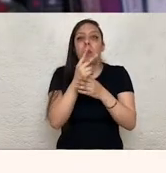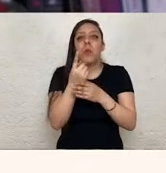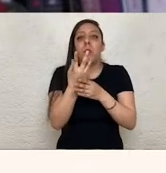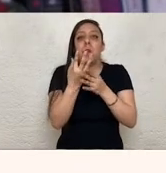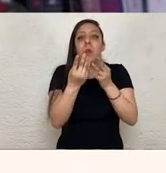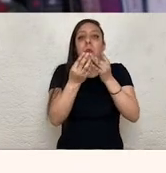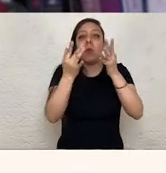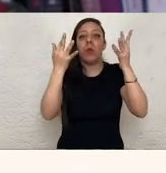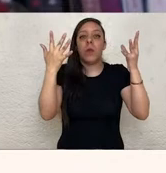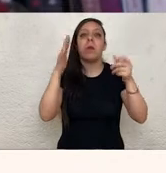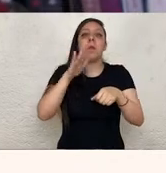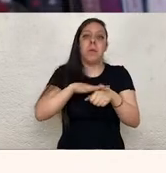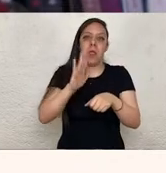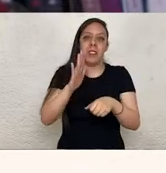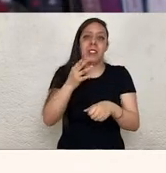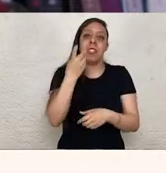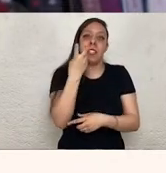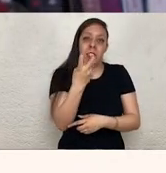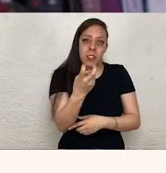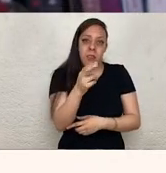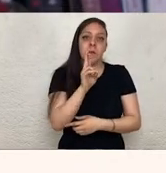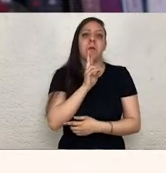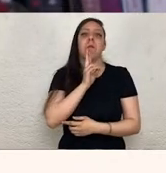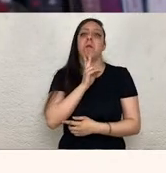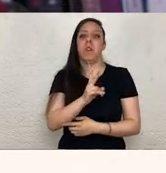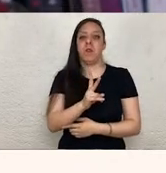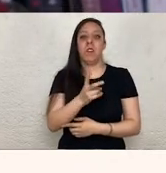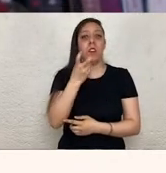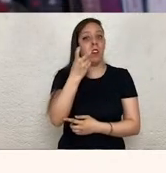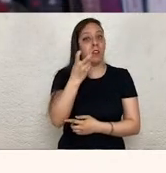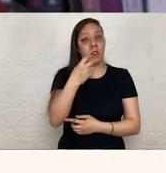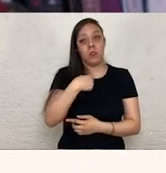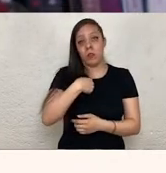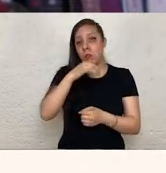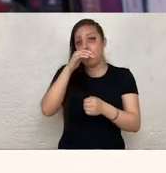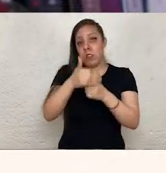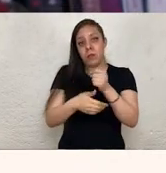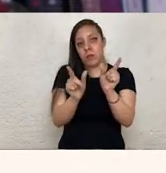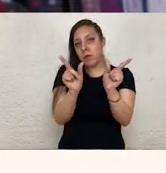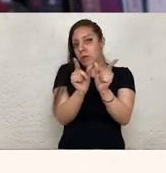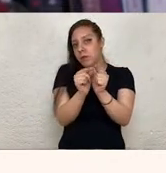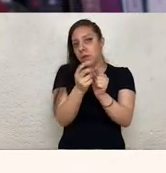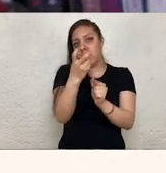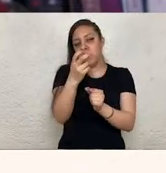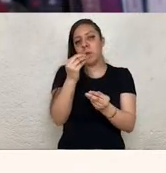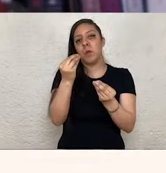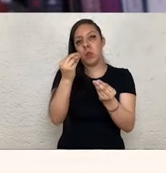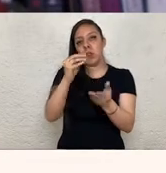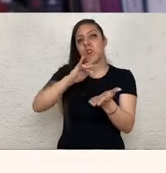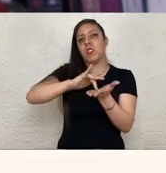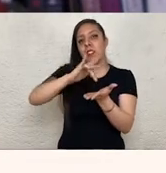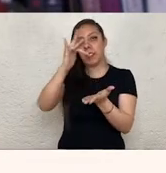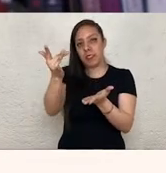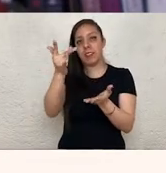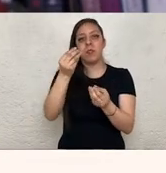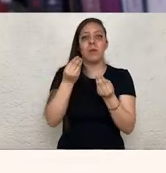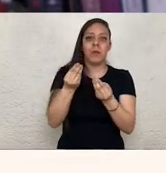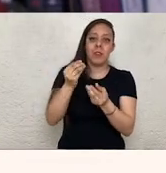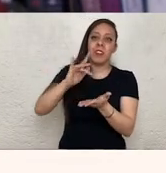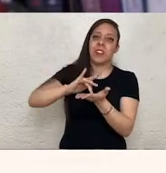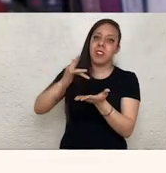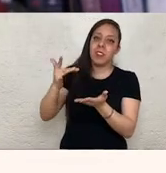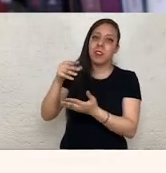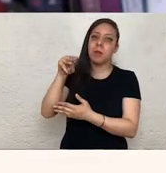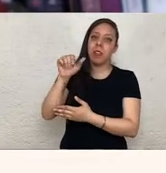un poquito para que se avive, pues mejor todavía. Con eso termino yo mi intervención, Vero.